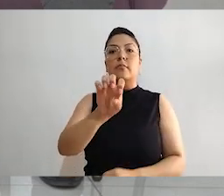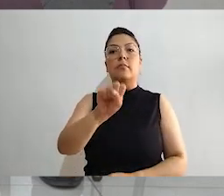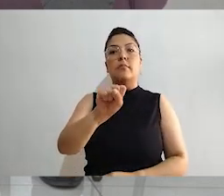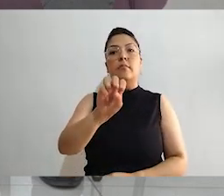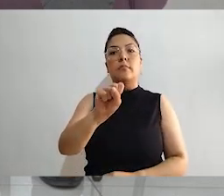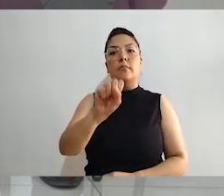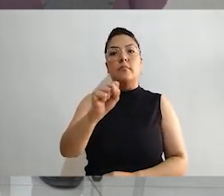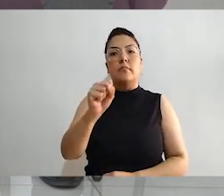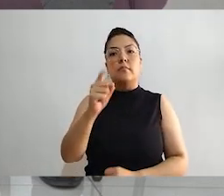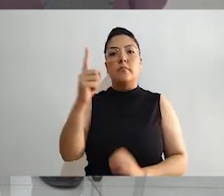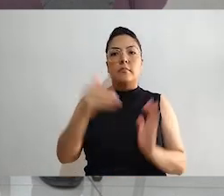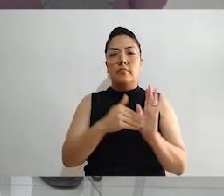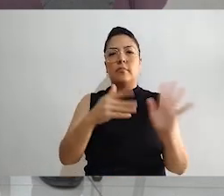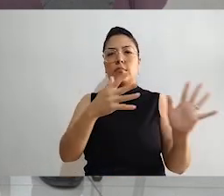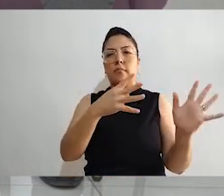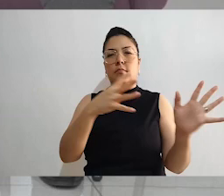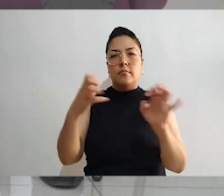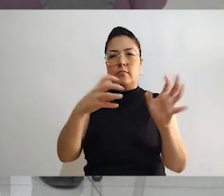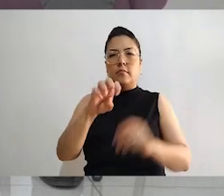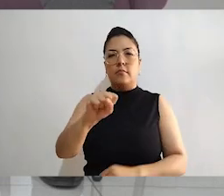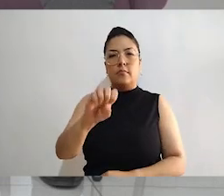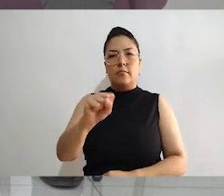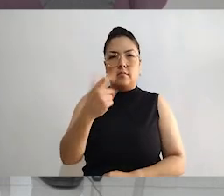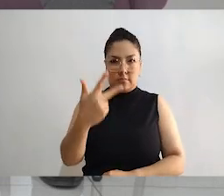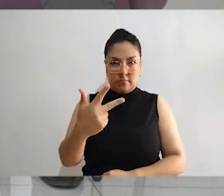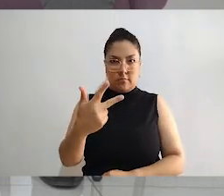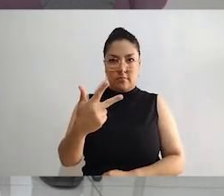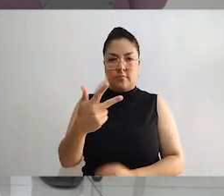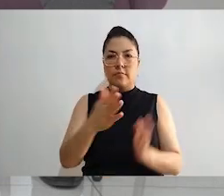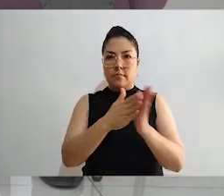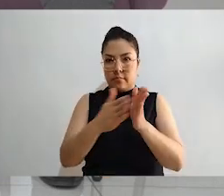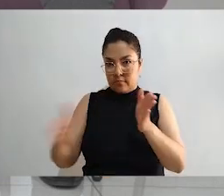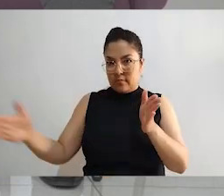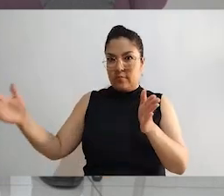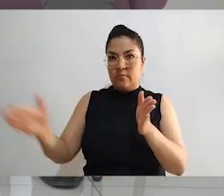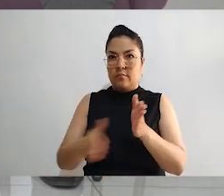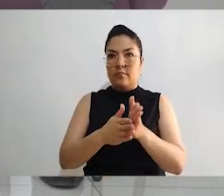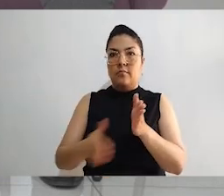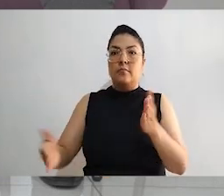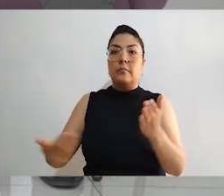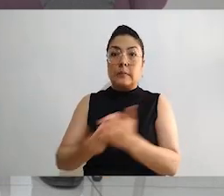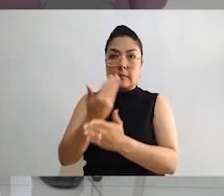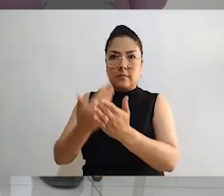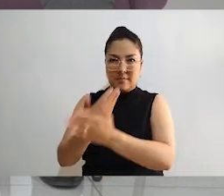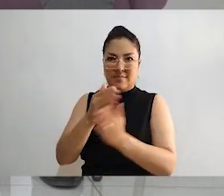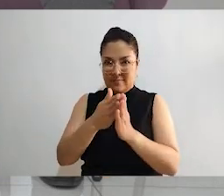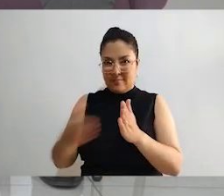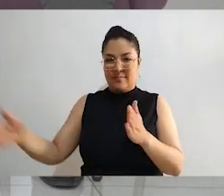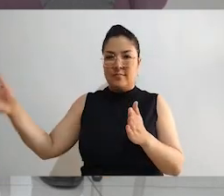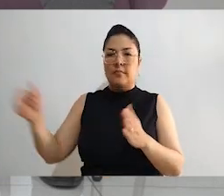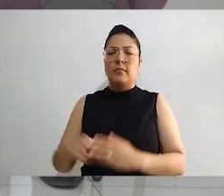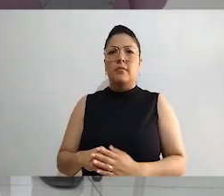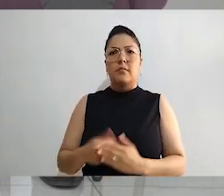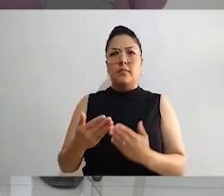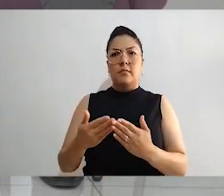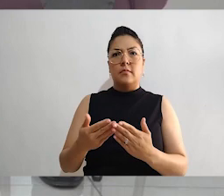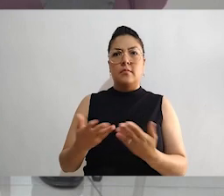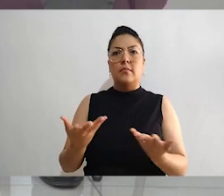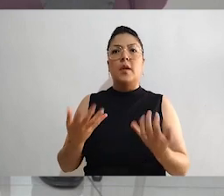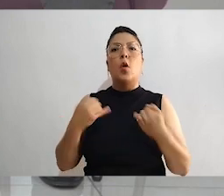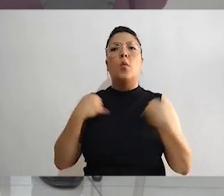68, 1968, fue marcada porque los jóvenes de aquel entonces salieron a las calles a